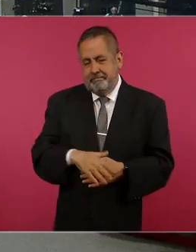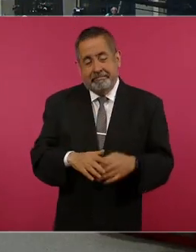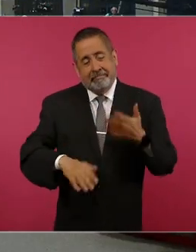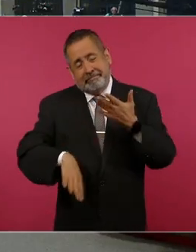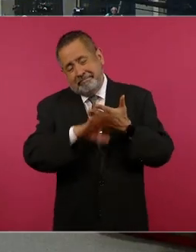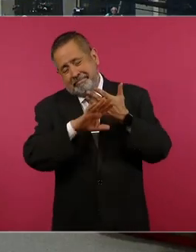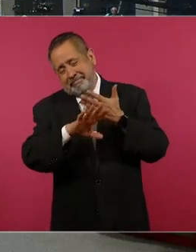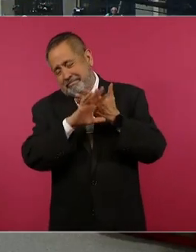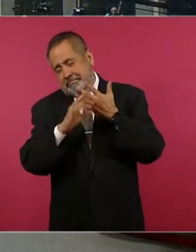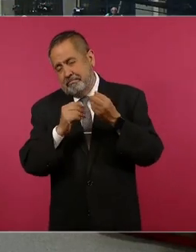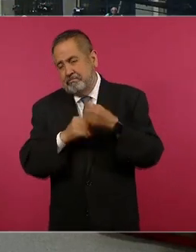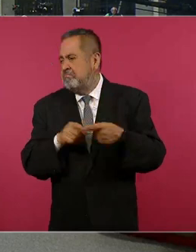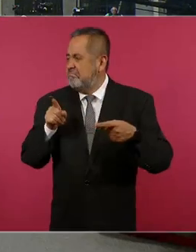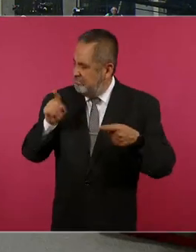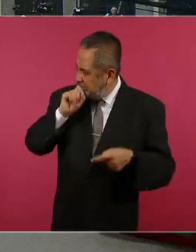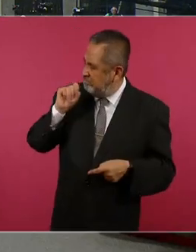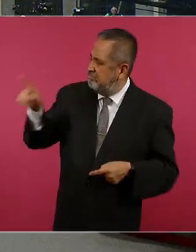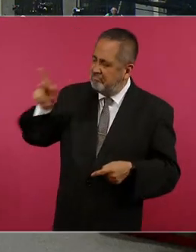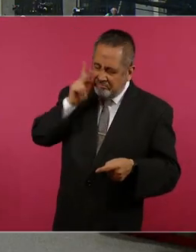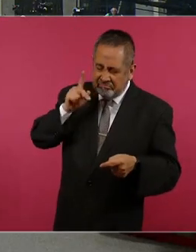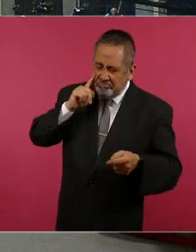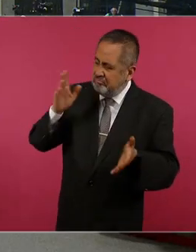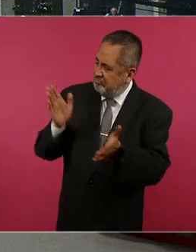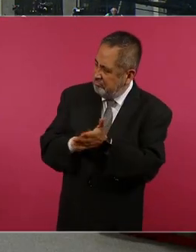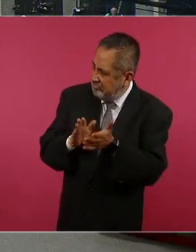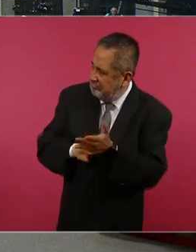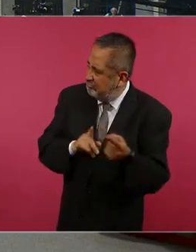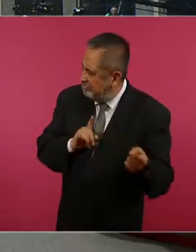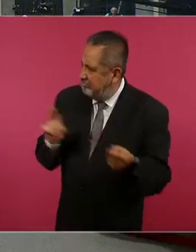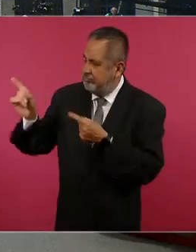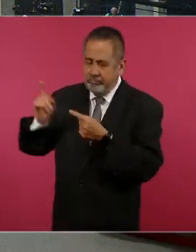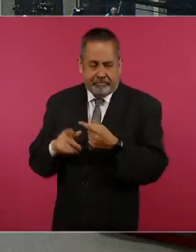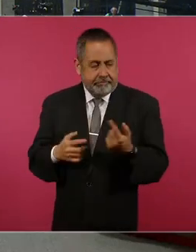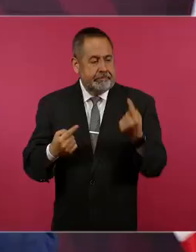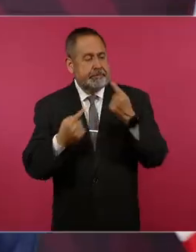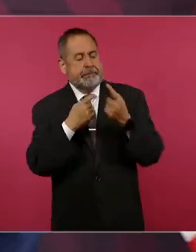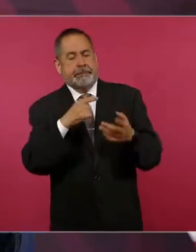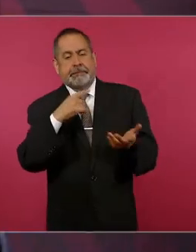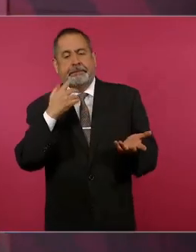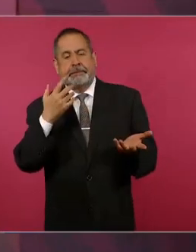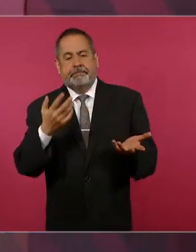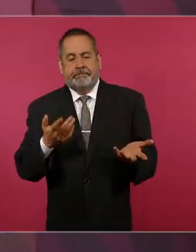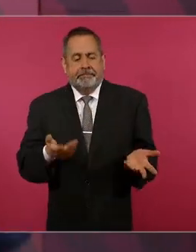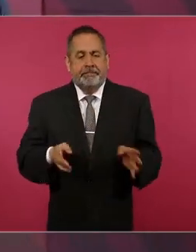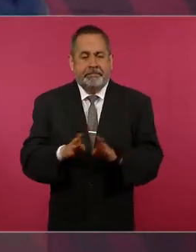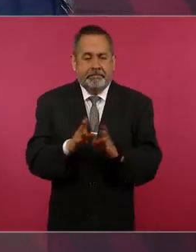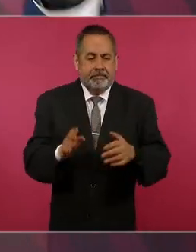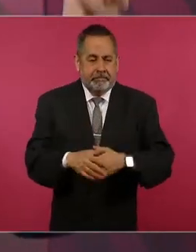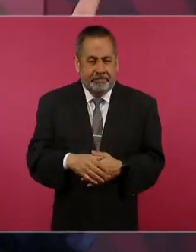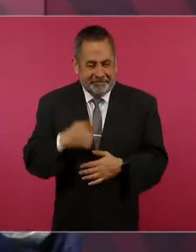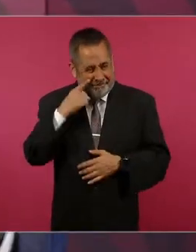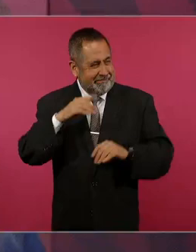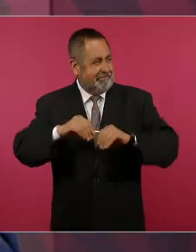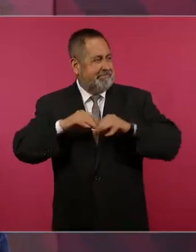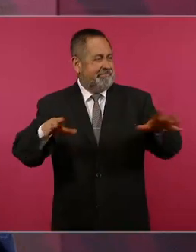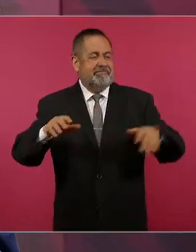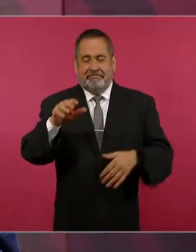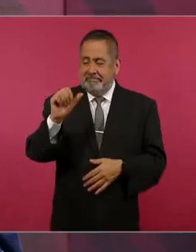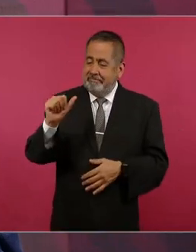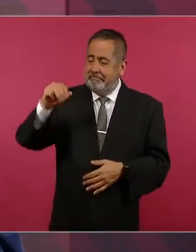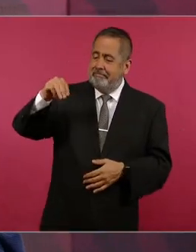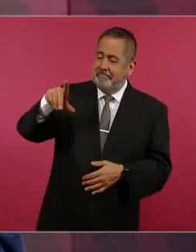en los medios, en las redes. Hablo, hablo narcotraficantes,